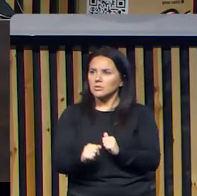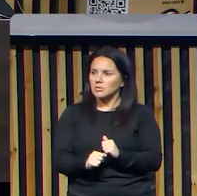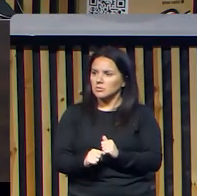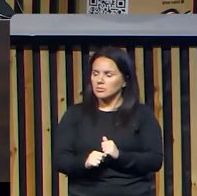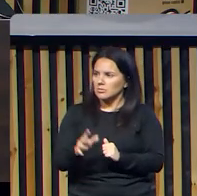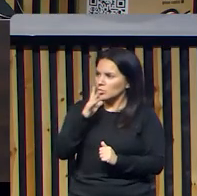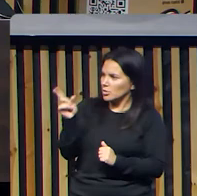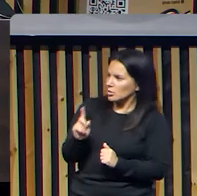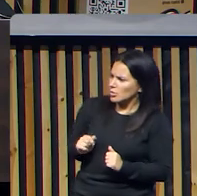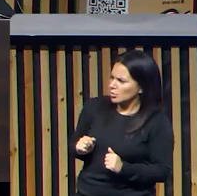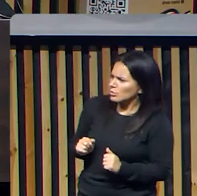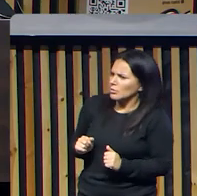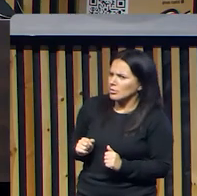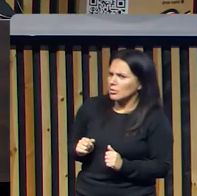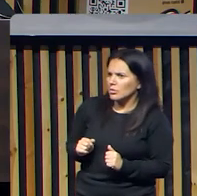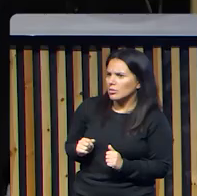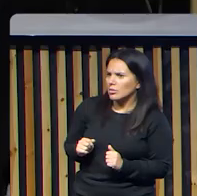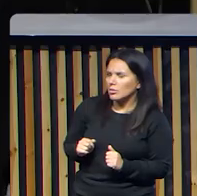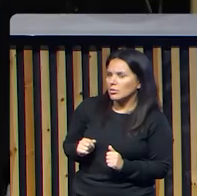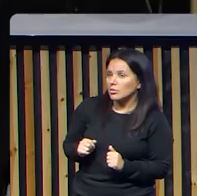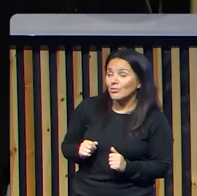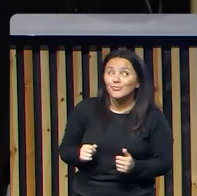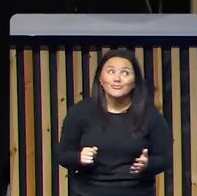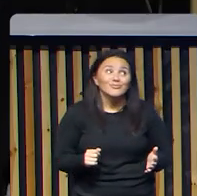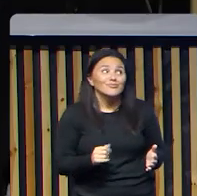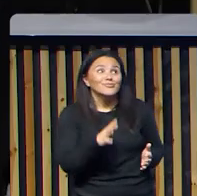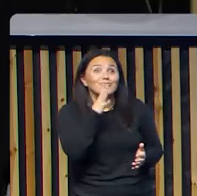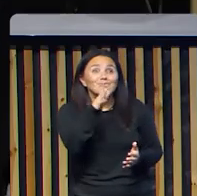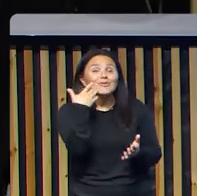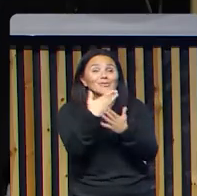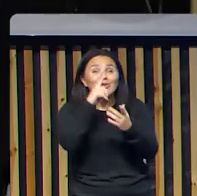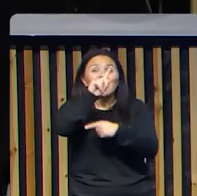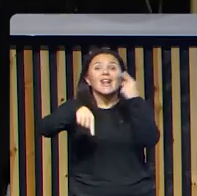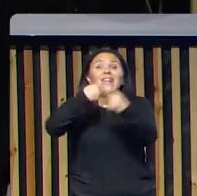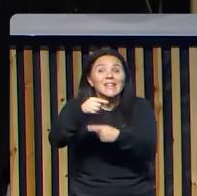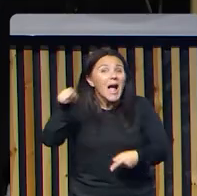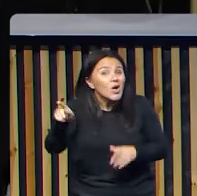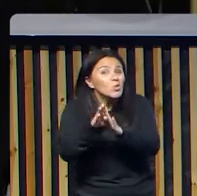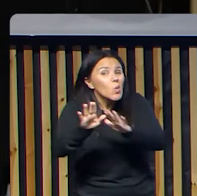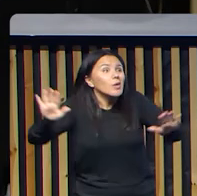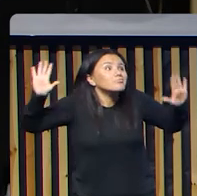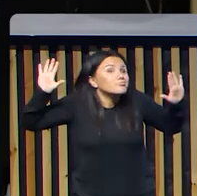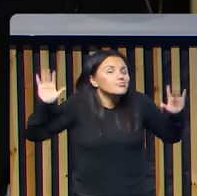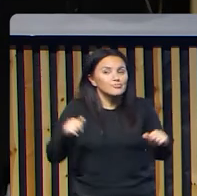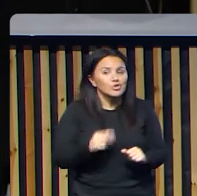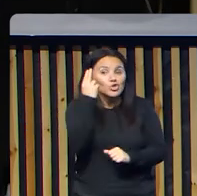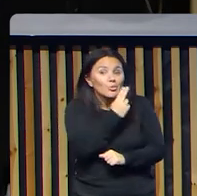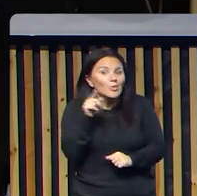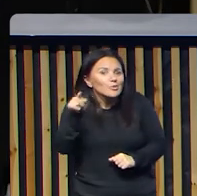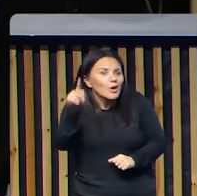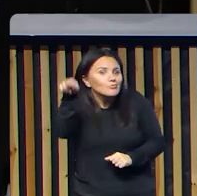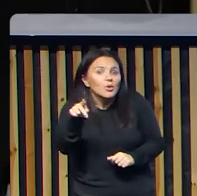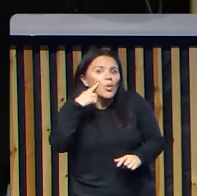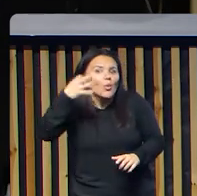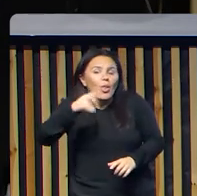no Y entonces te dicen porque no Es evidente que dentro de un año siga siendo ahí y entonces nos comprometemos algo